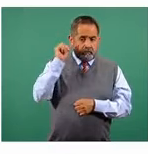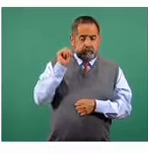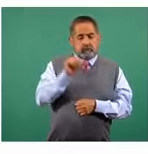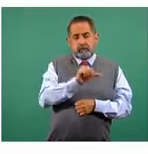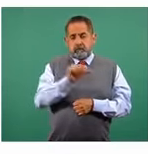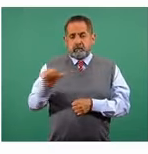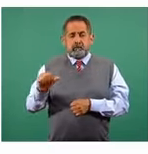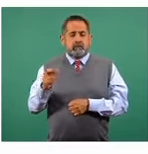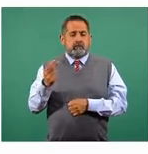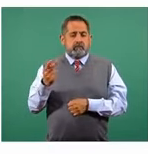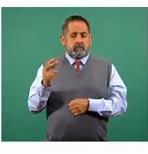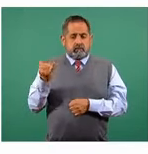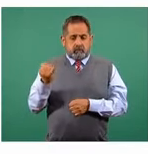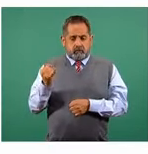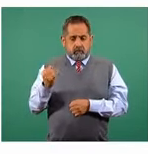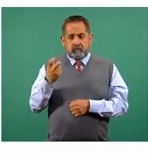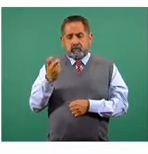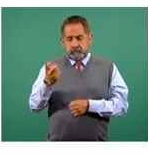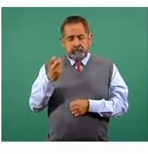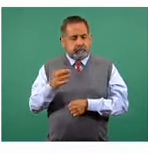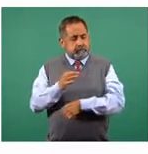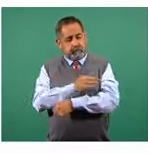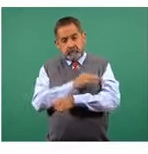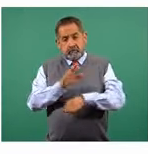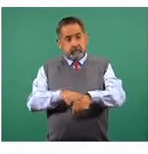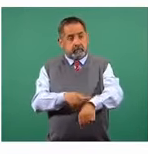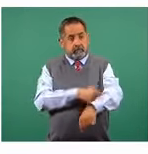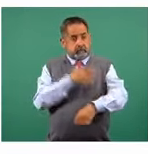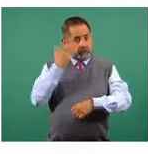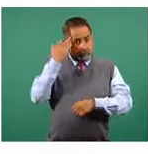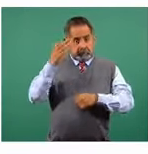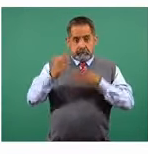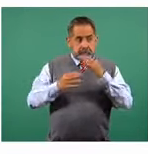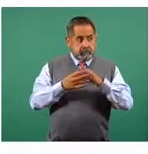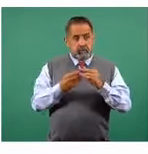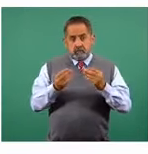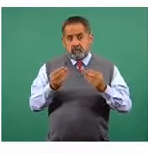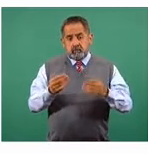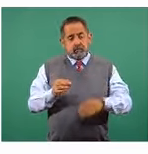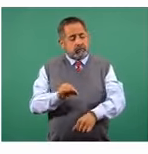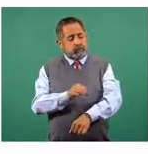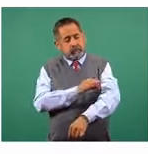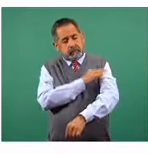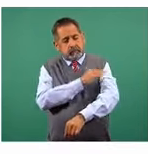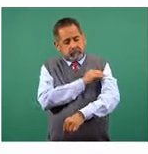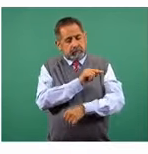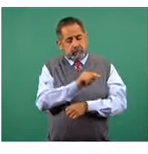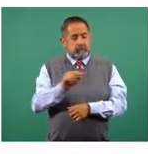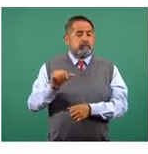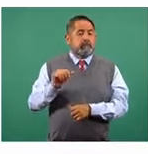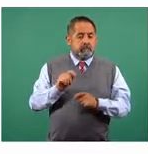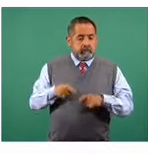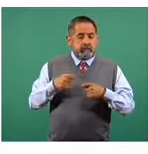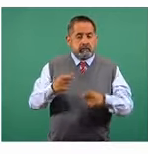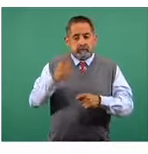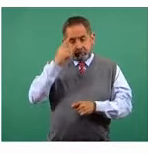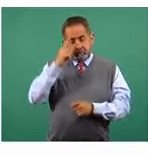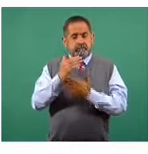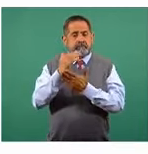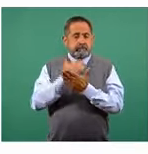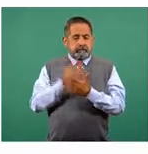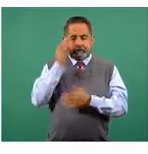hasta el 25 de junio, es una jornada larga, es una campaña larga, vamos a estar vacunando para prevenir